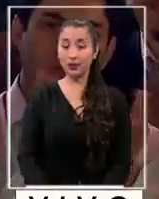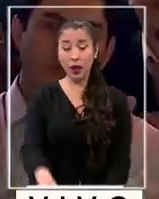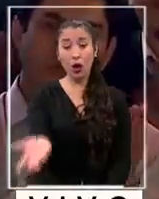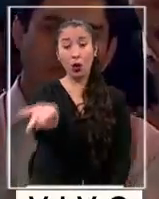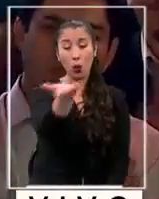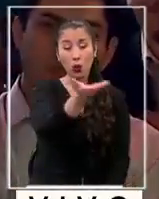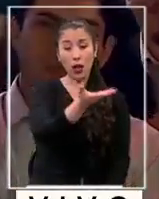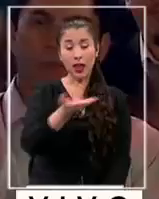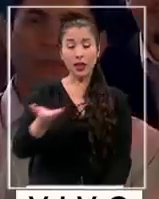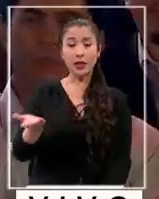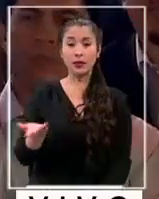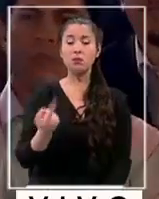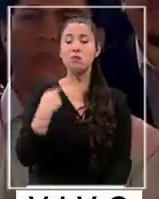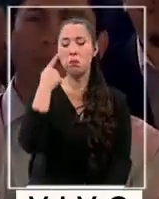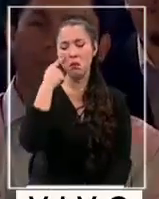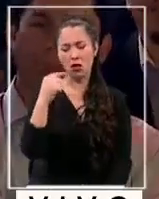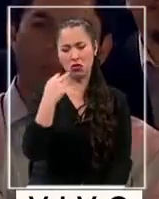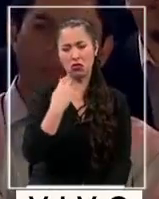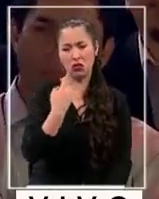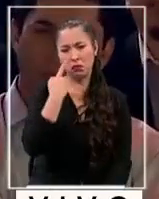Ustedes me conocen.